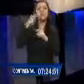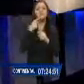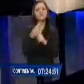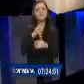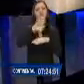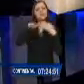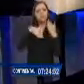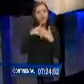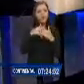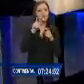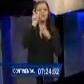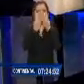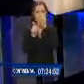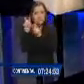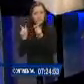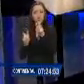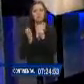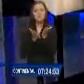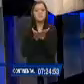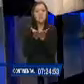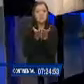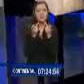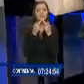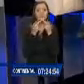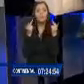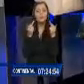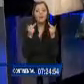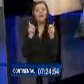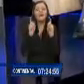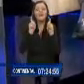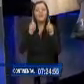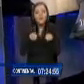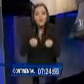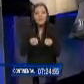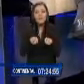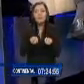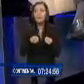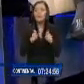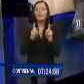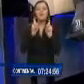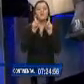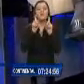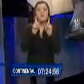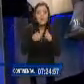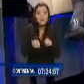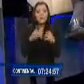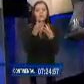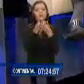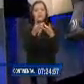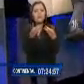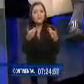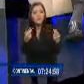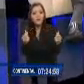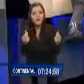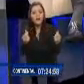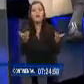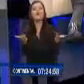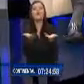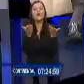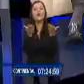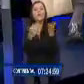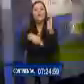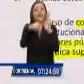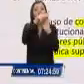administrativas y servidores públicos, lo resolverán. A esta cámara, doctor. Perdón, lo resolverán en aplicación de la